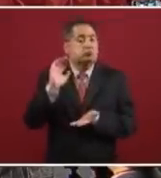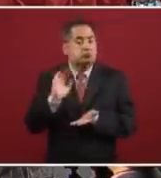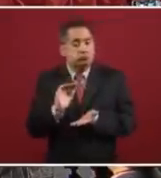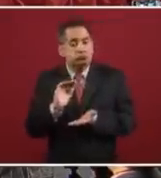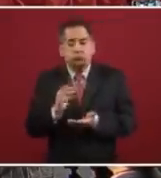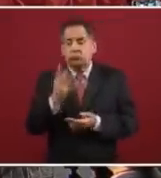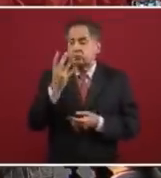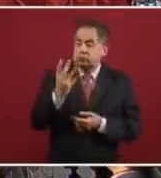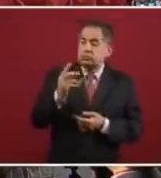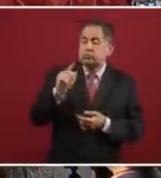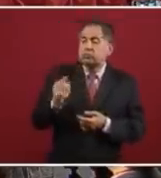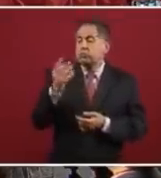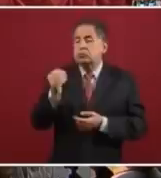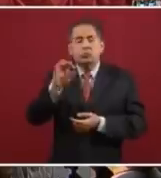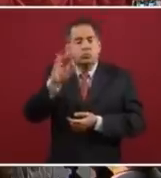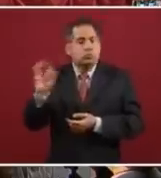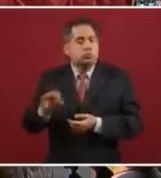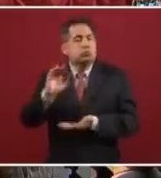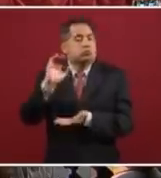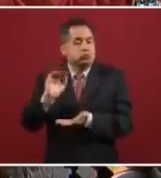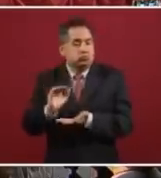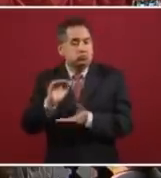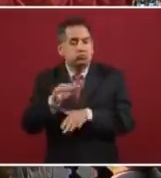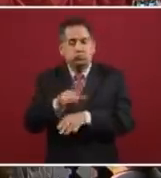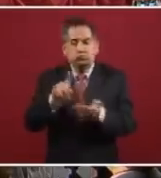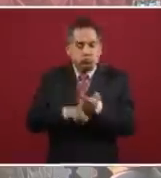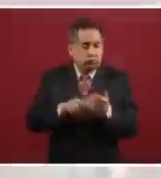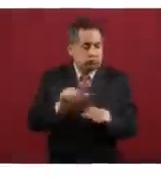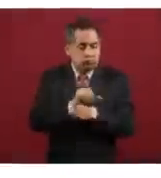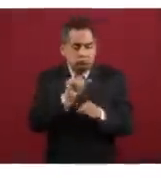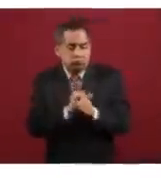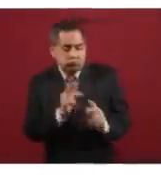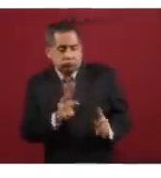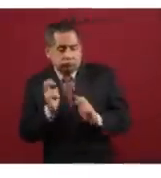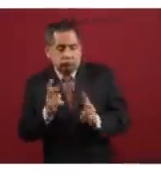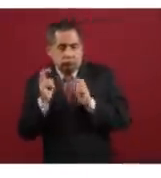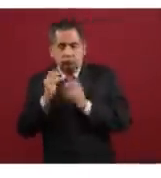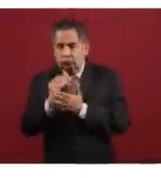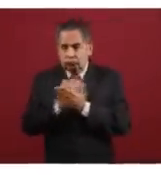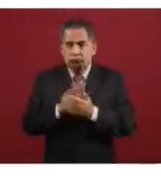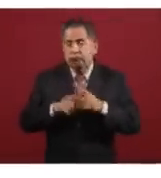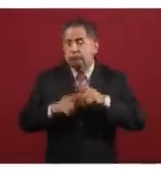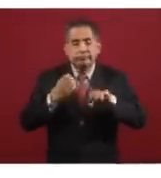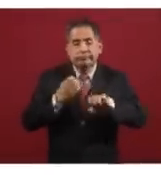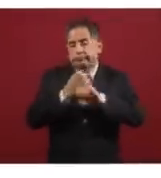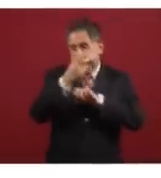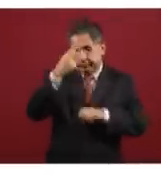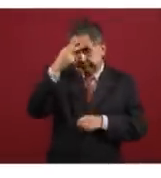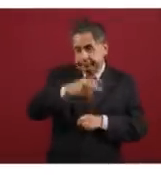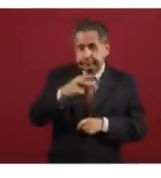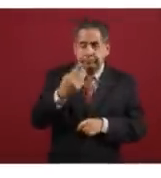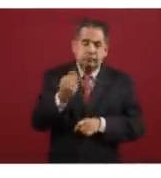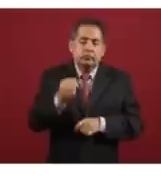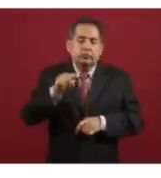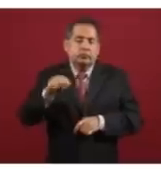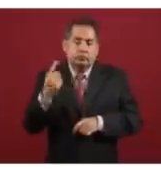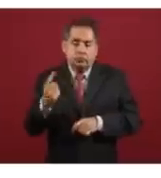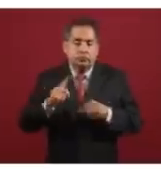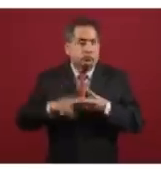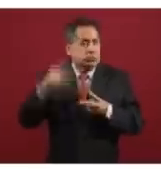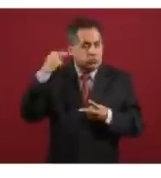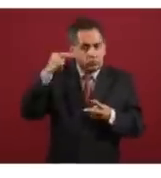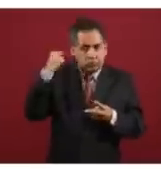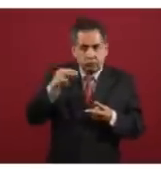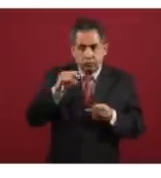del 4.9% en el robo de vehículos. Estado de México registra 9.1,